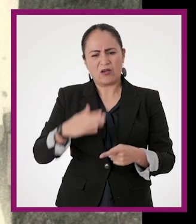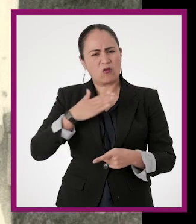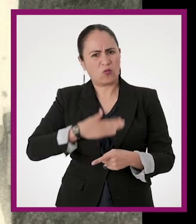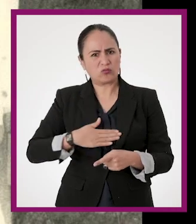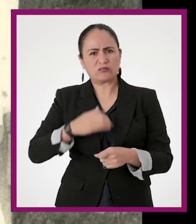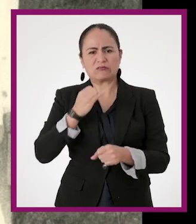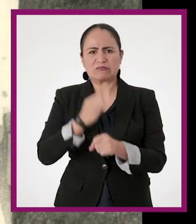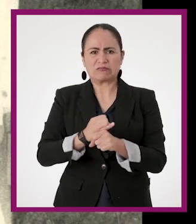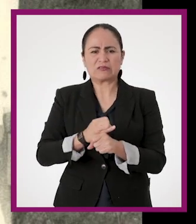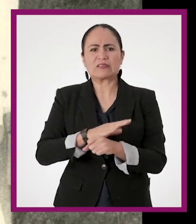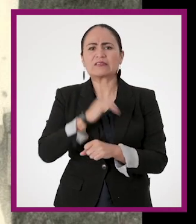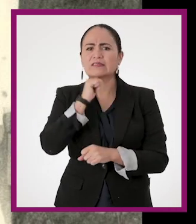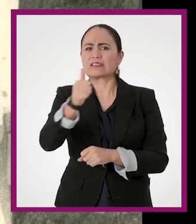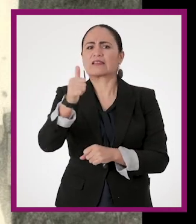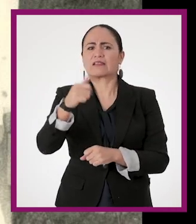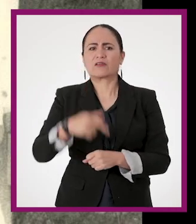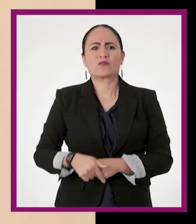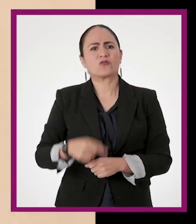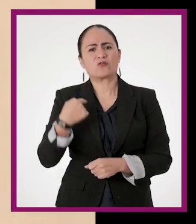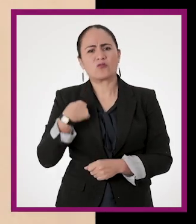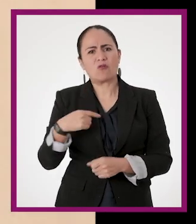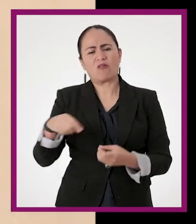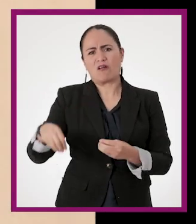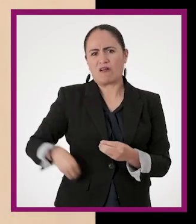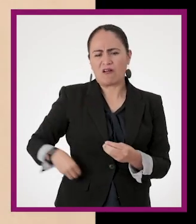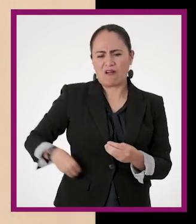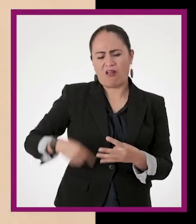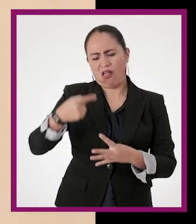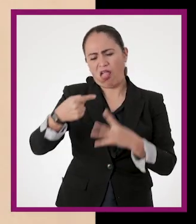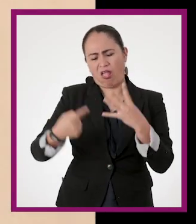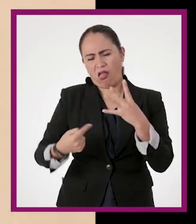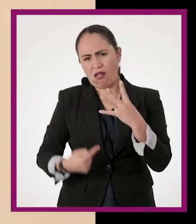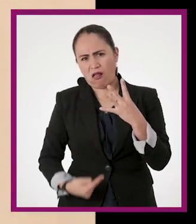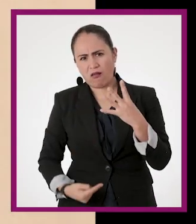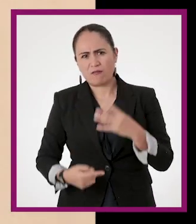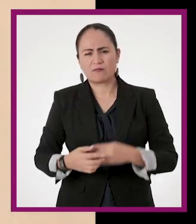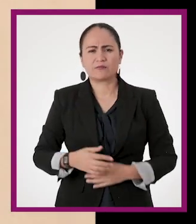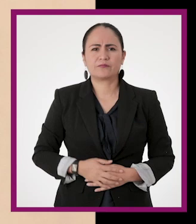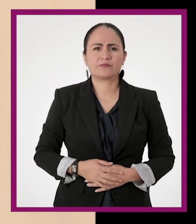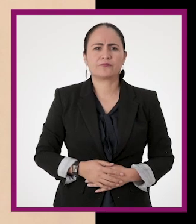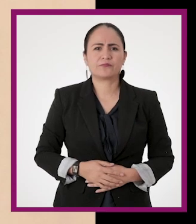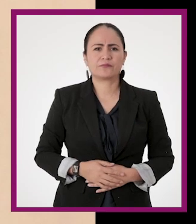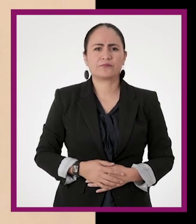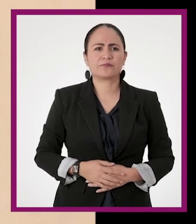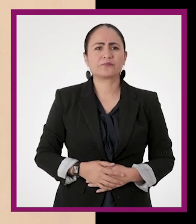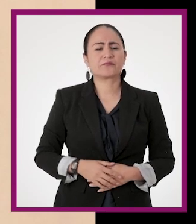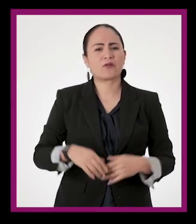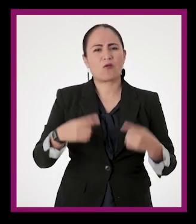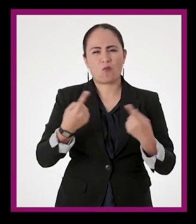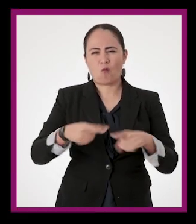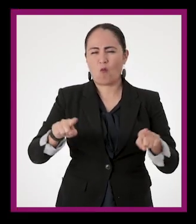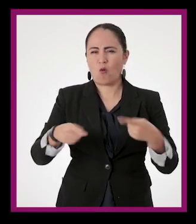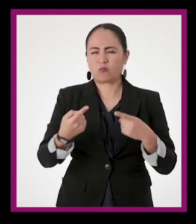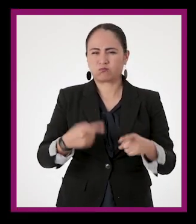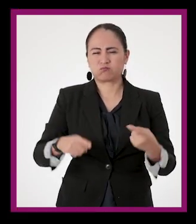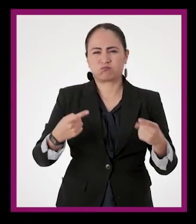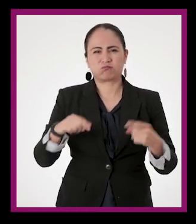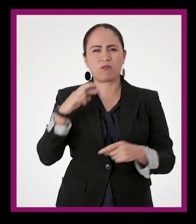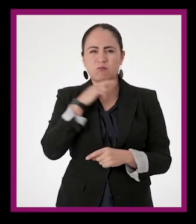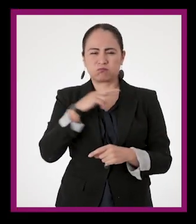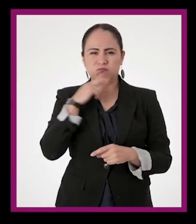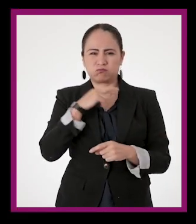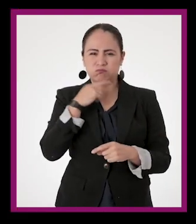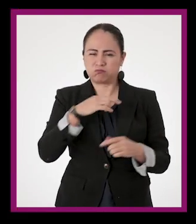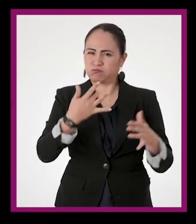la injusticia que padezco y es que es la que no merezco, causa de la explotación. ¡Compa, vale!